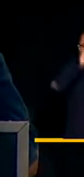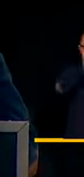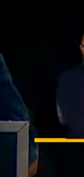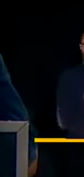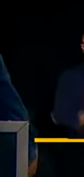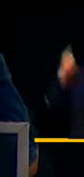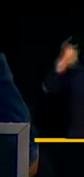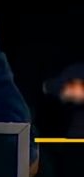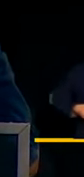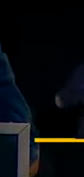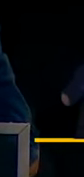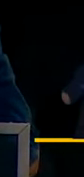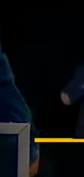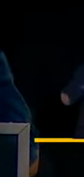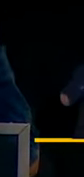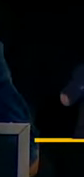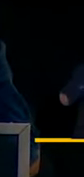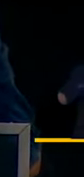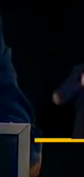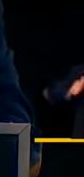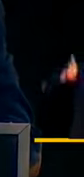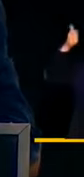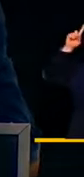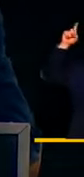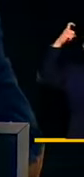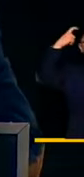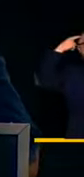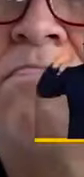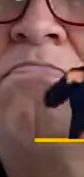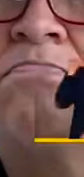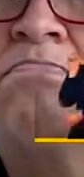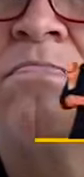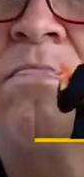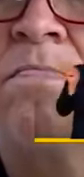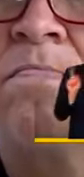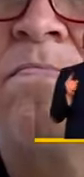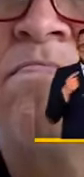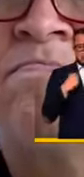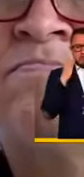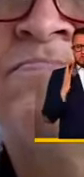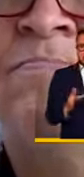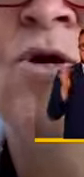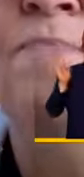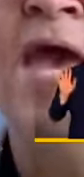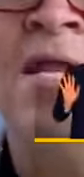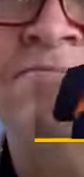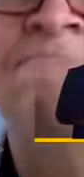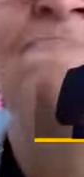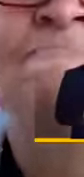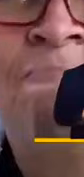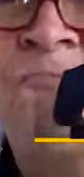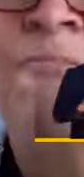orden. Un gobierno que no voy a criticar aquí, no me corresponde, que ha dado